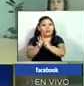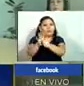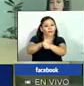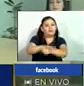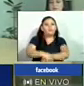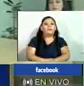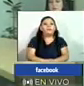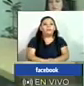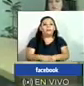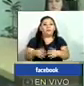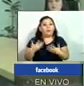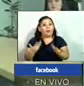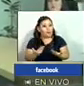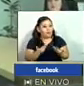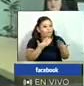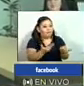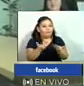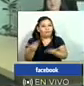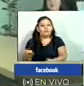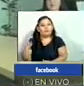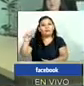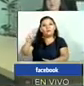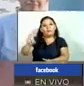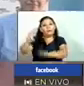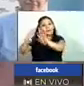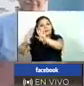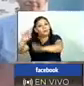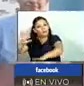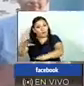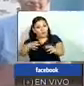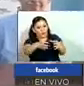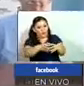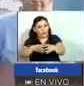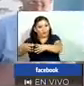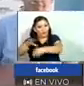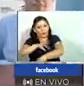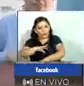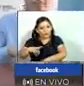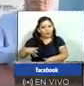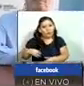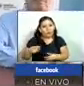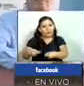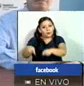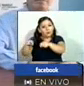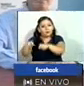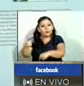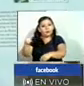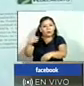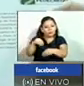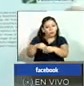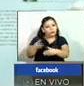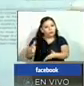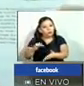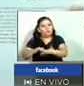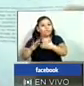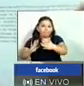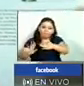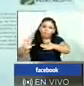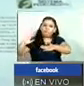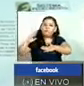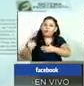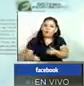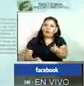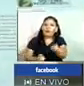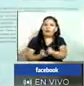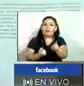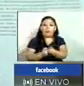En total se beneficiarán 165 familias con esta alianza El sistema Fede Crédito reiteró su compromiso en seguir apoyando en